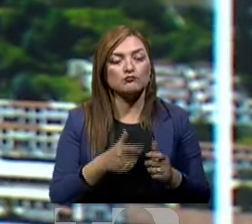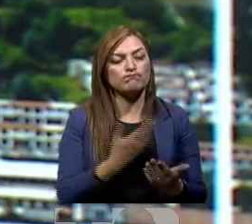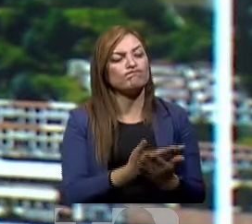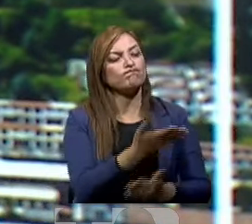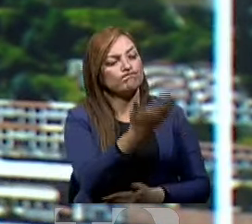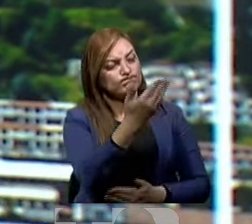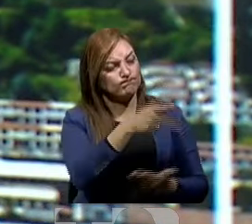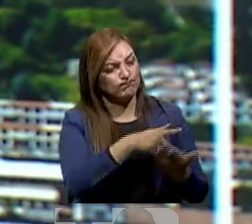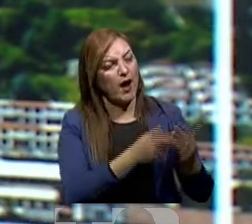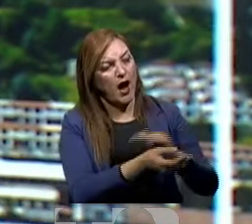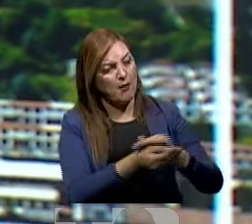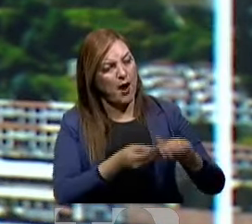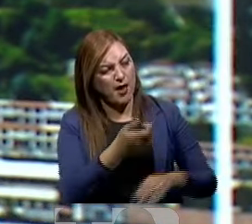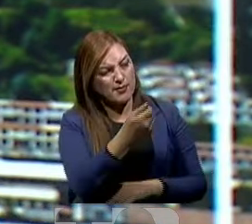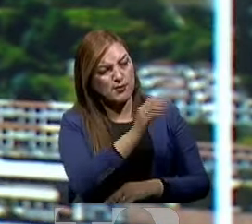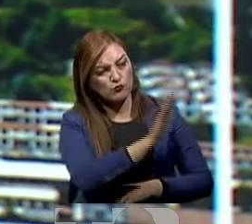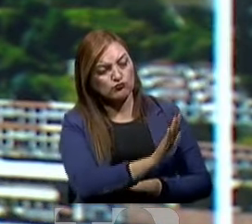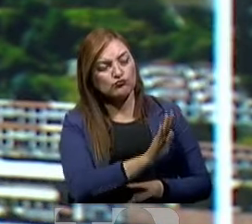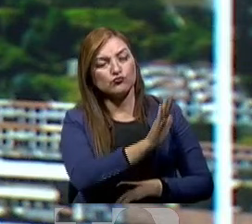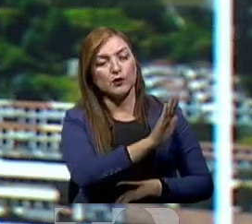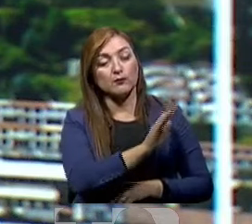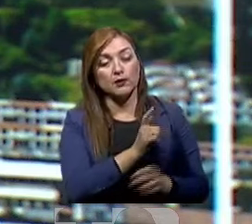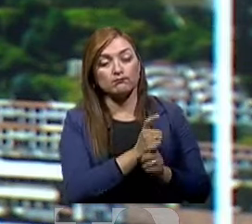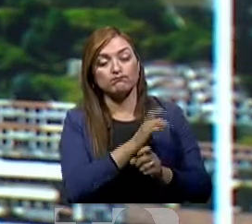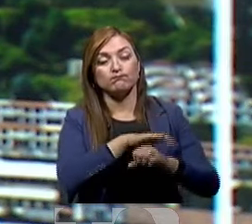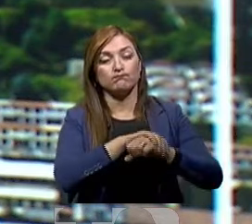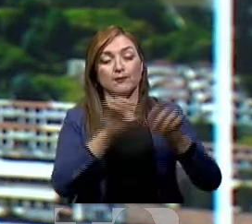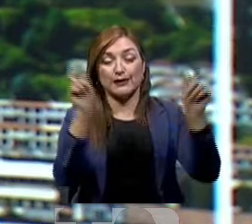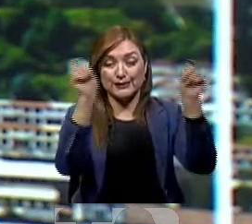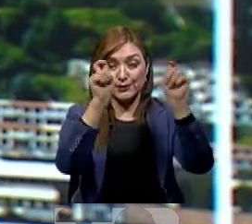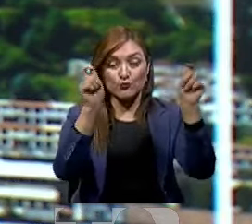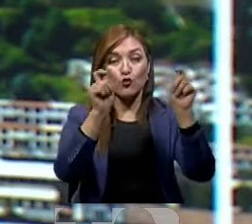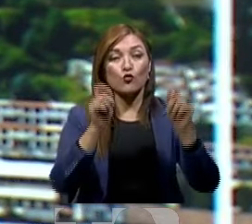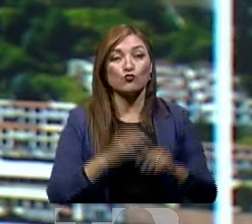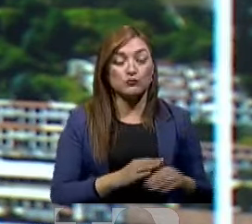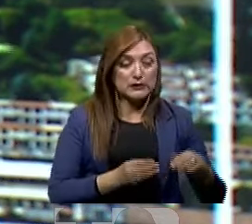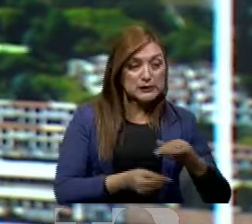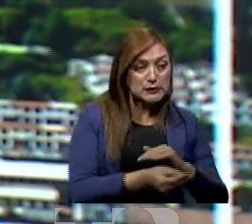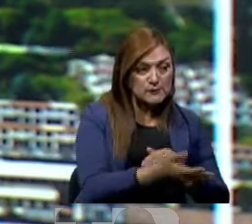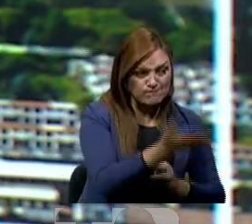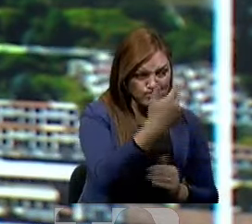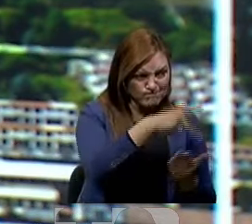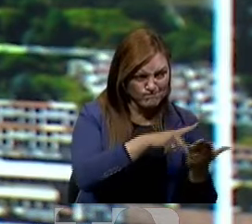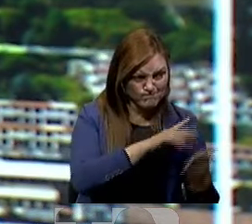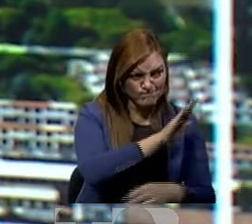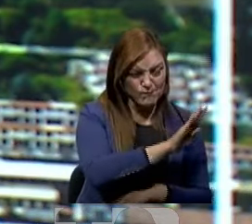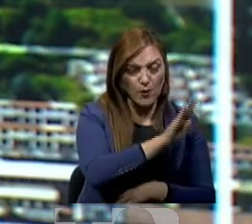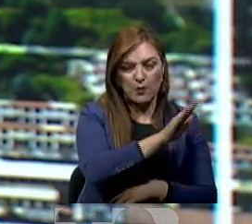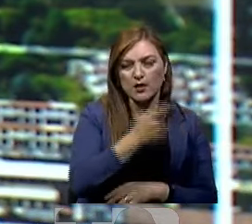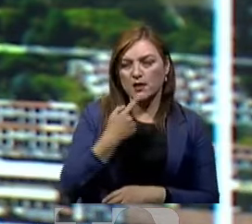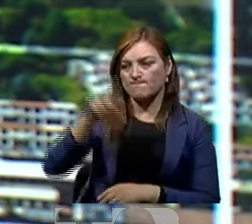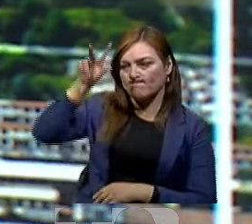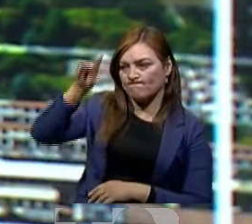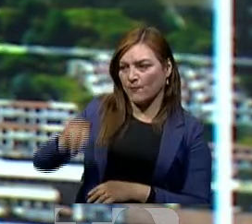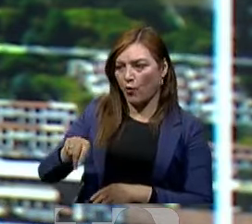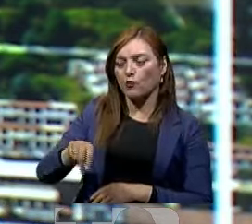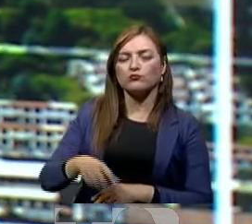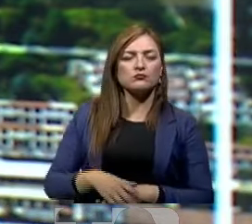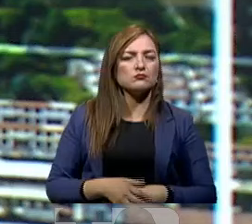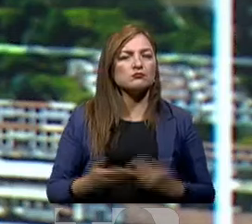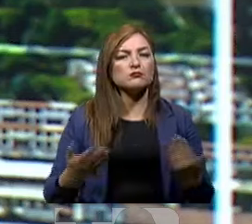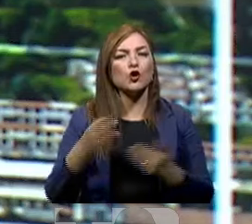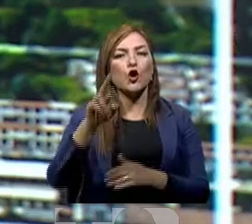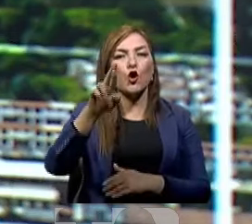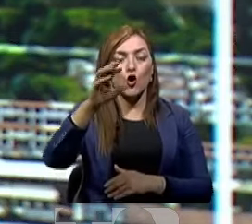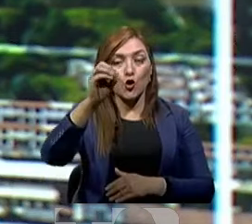vecinos sean capturados. La campaña se llama Dile No a las Extorsiones. Una de estas operaciones se realizó en el sector de la